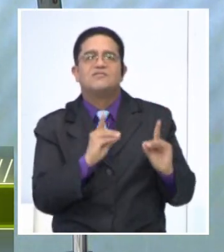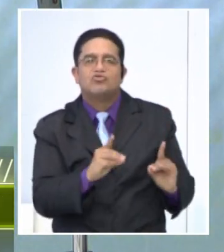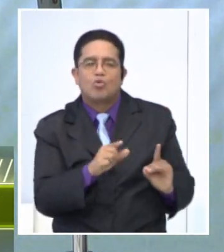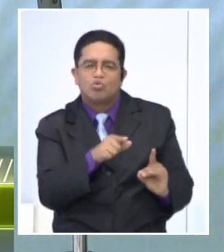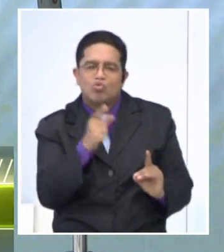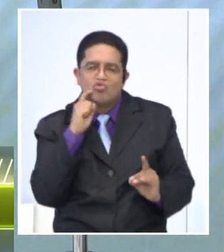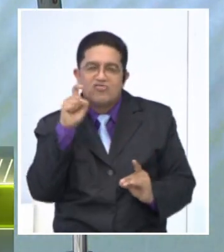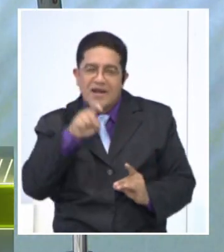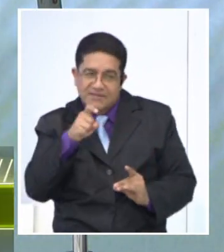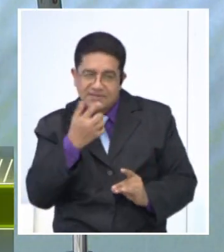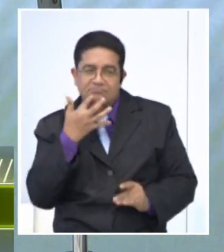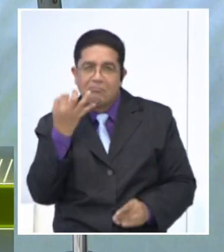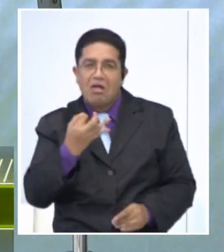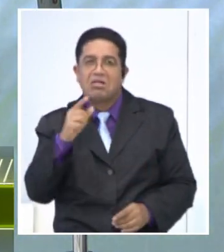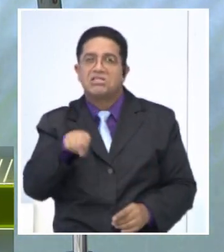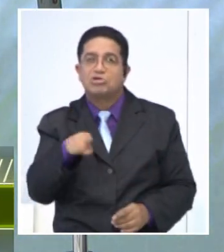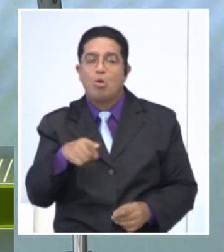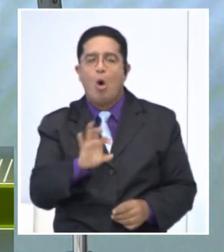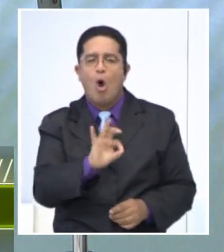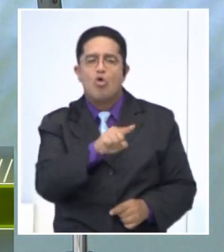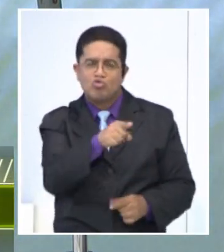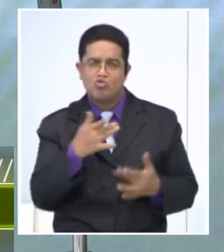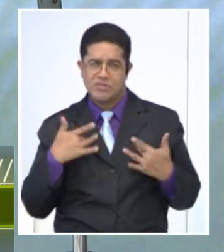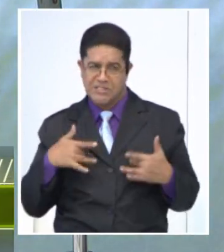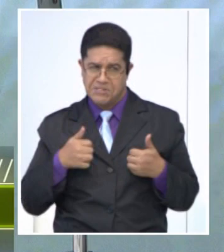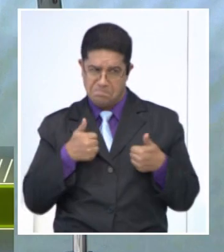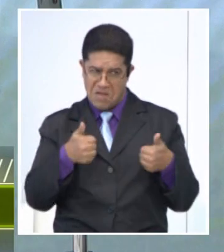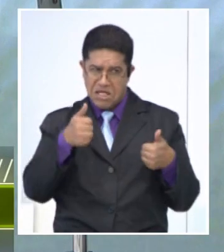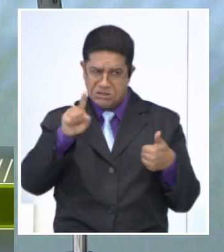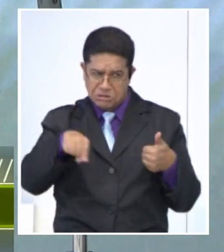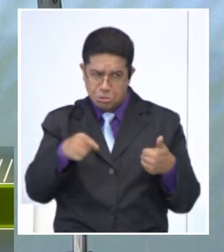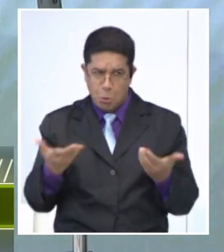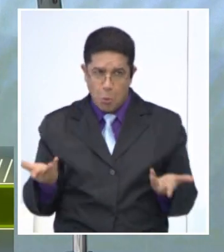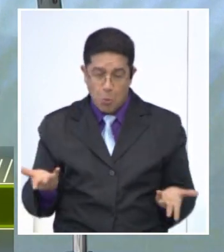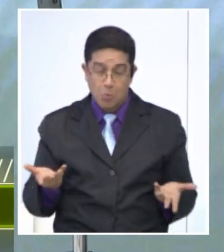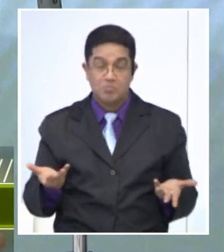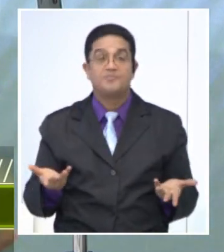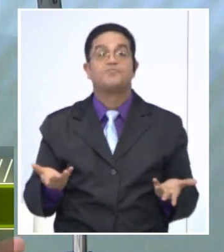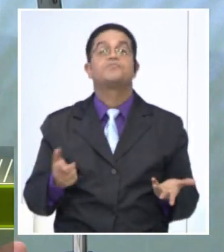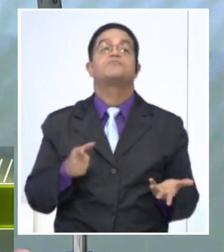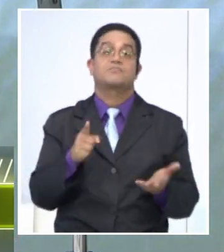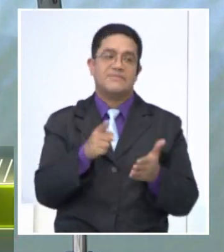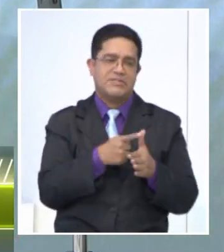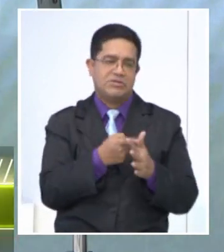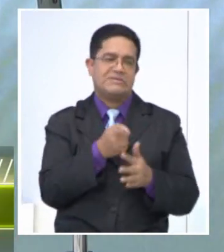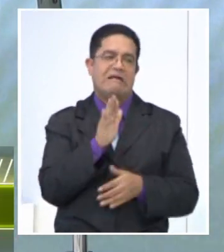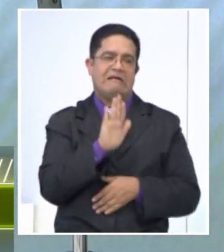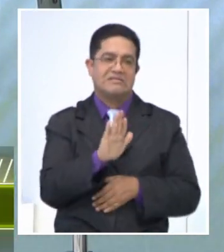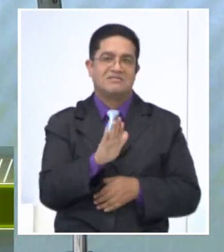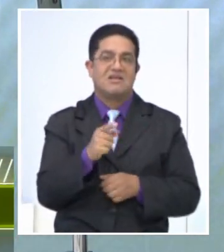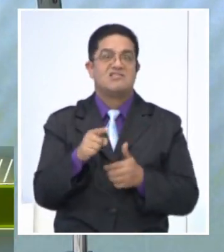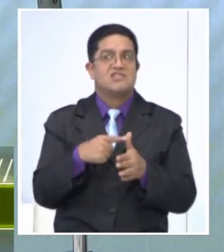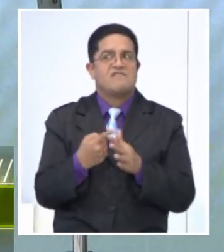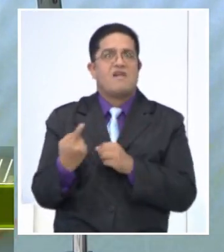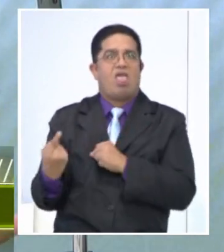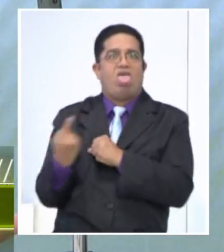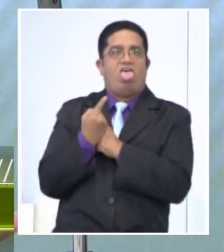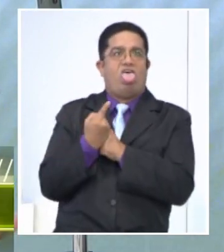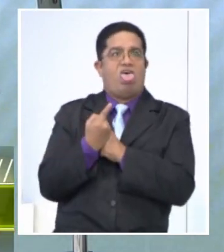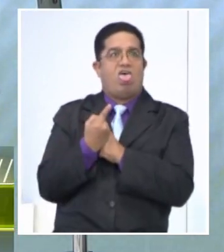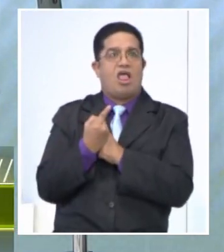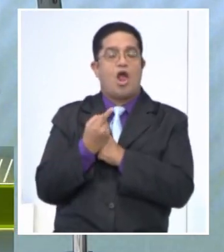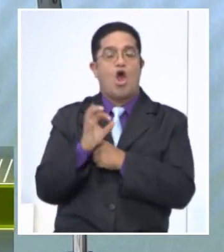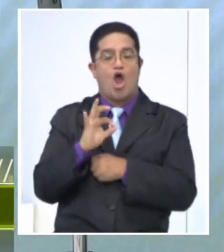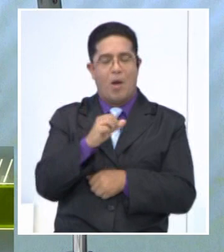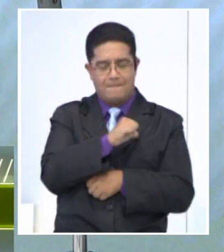necesite y lo que tú sientas que quieras mejorar en tu cuerpo o en tu cara. Por supuesto. Entonces es así, o sea, no por presión social, ni